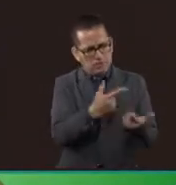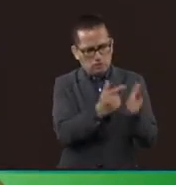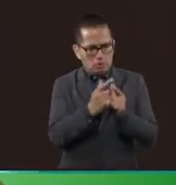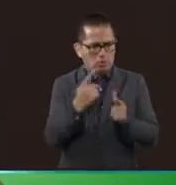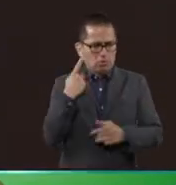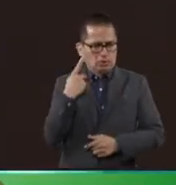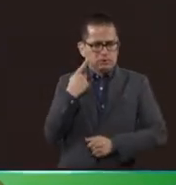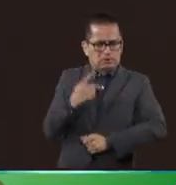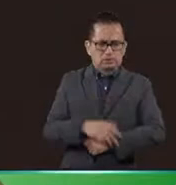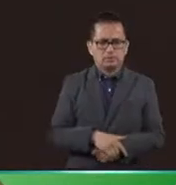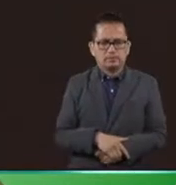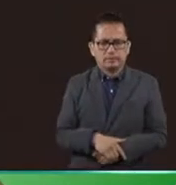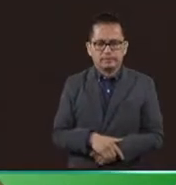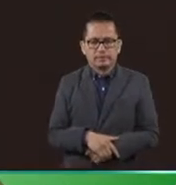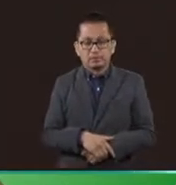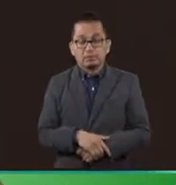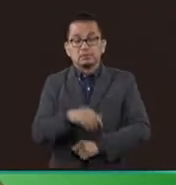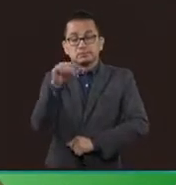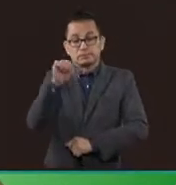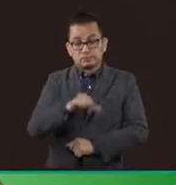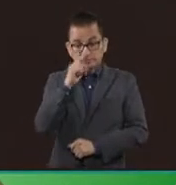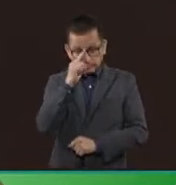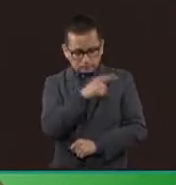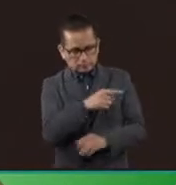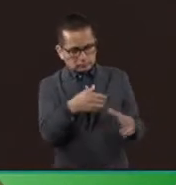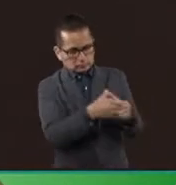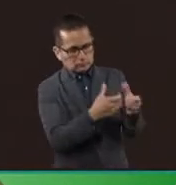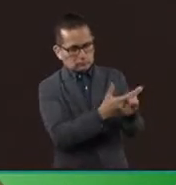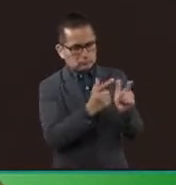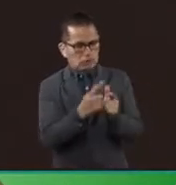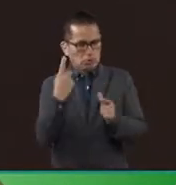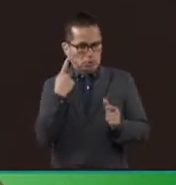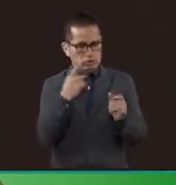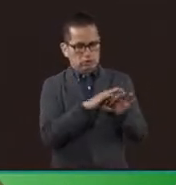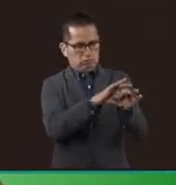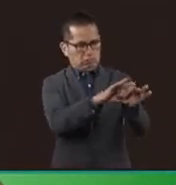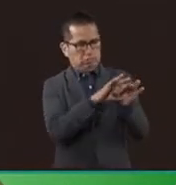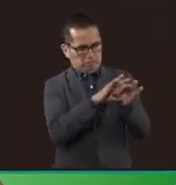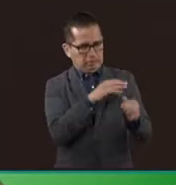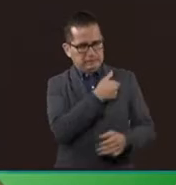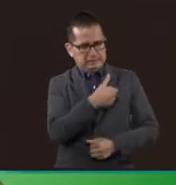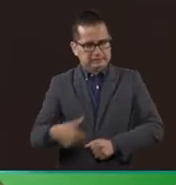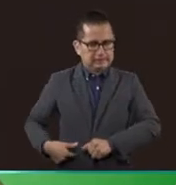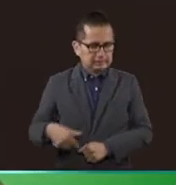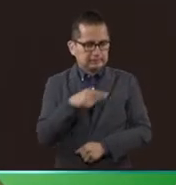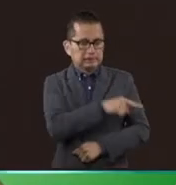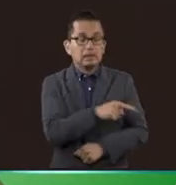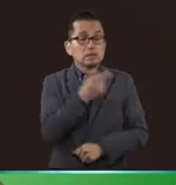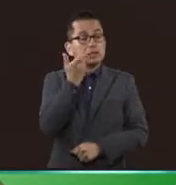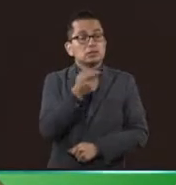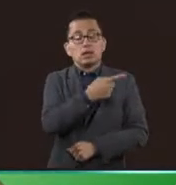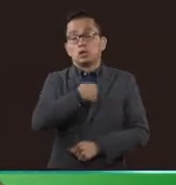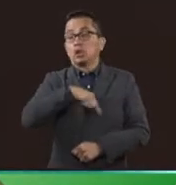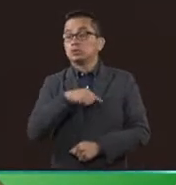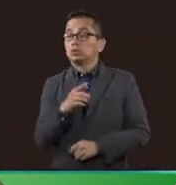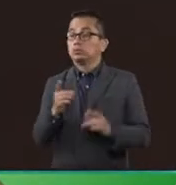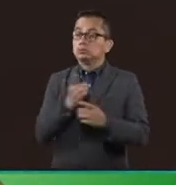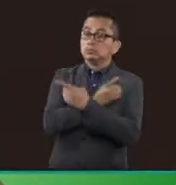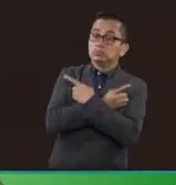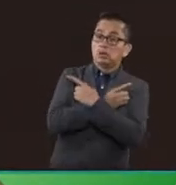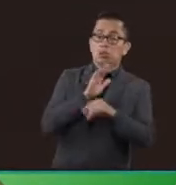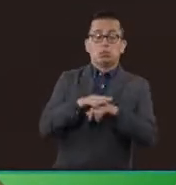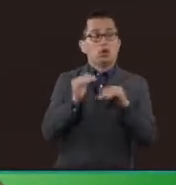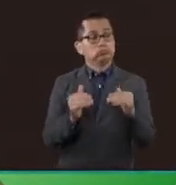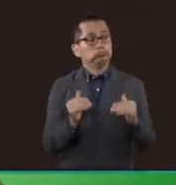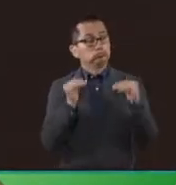oficialismo se se presenta con una supuesta superioridad moral nos vienen a hablar de justicia y